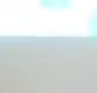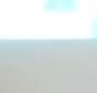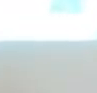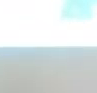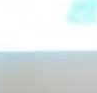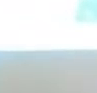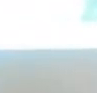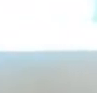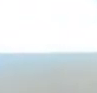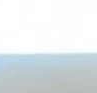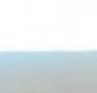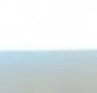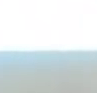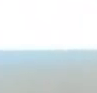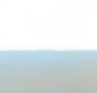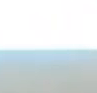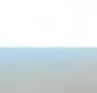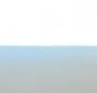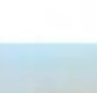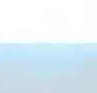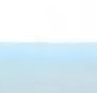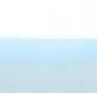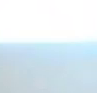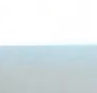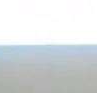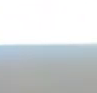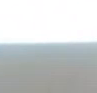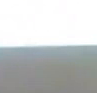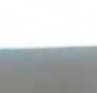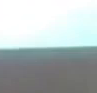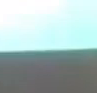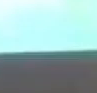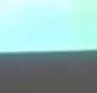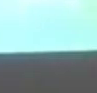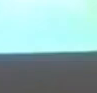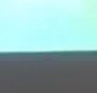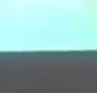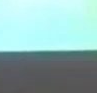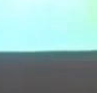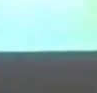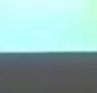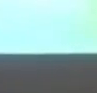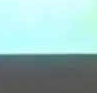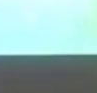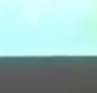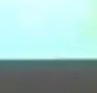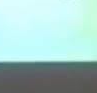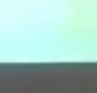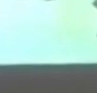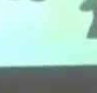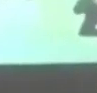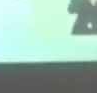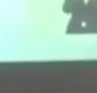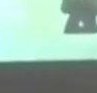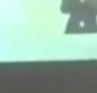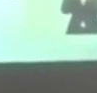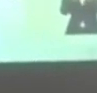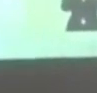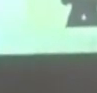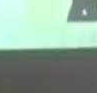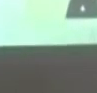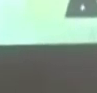público televidente, especialmente a todas las autoridades y al pueblo en general. Queremos decirle que en el día de